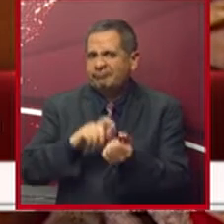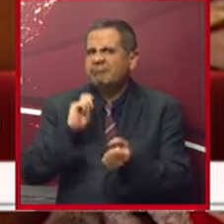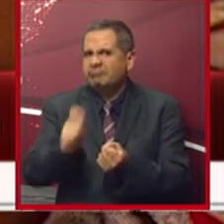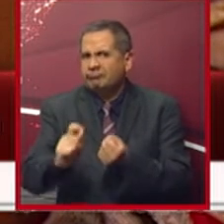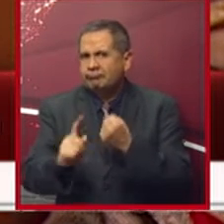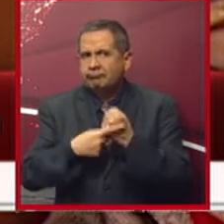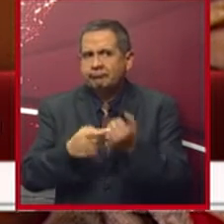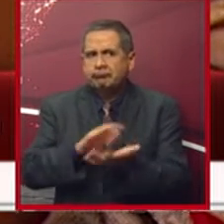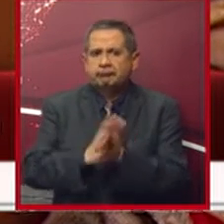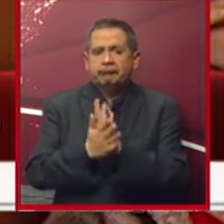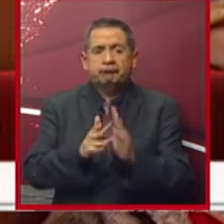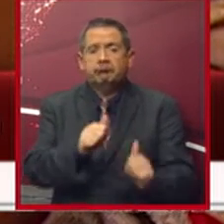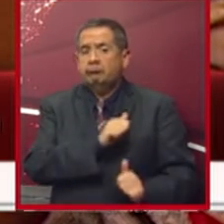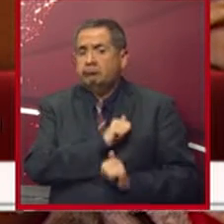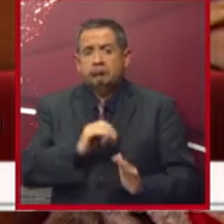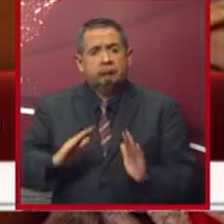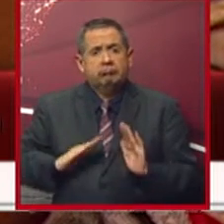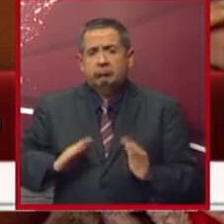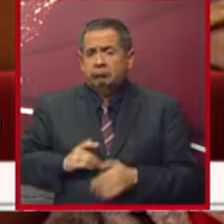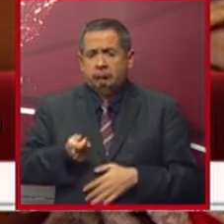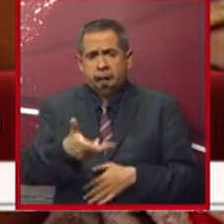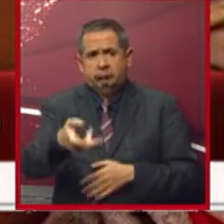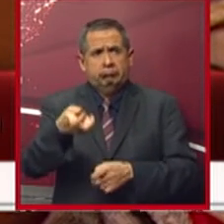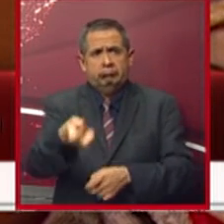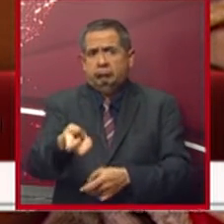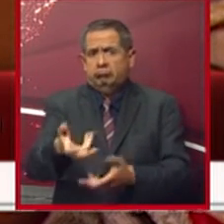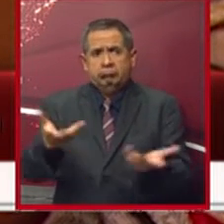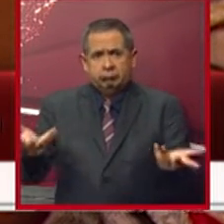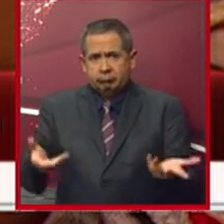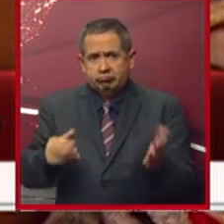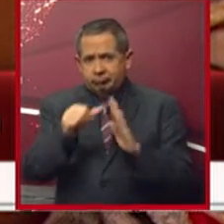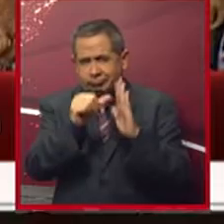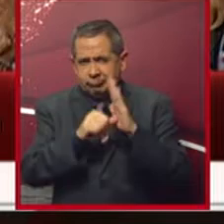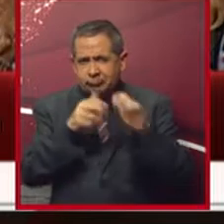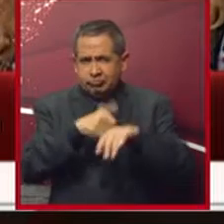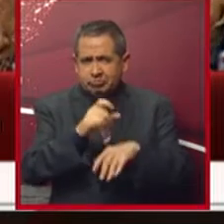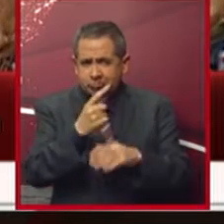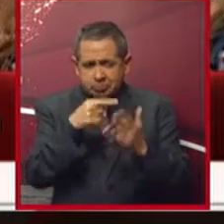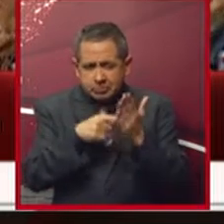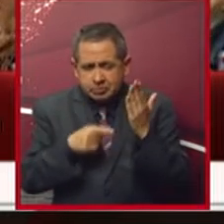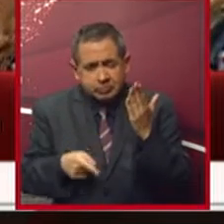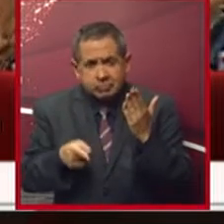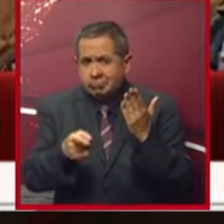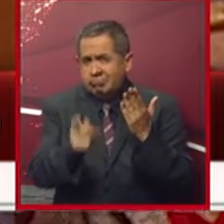país, como queda establecido en la propuesta de modificación al artículo 21 de la Constitución.